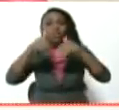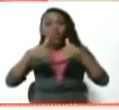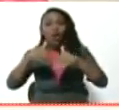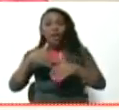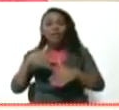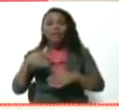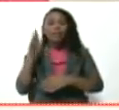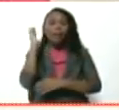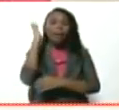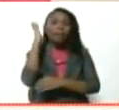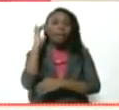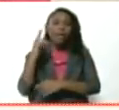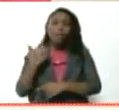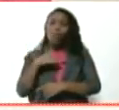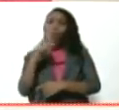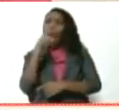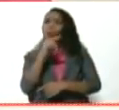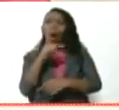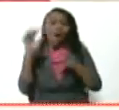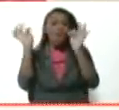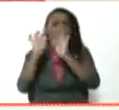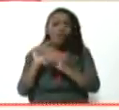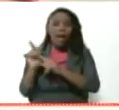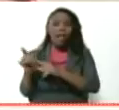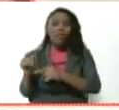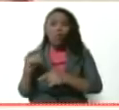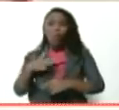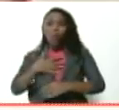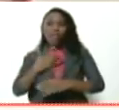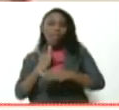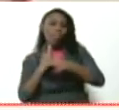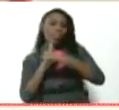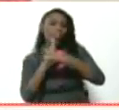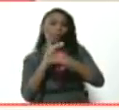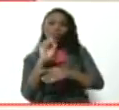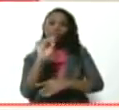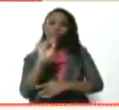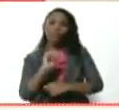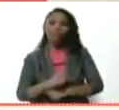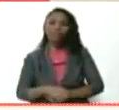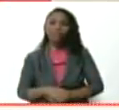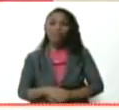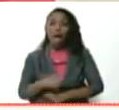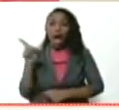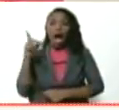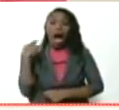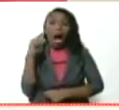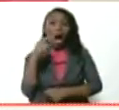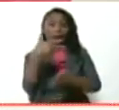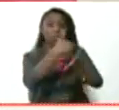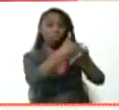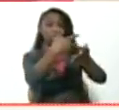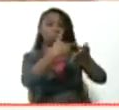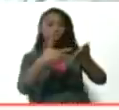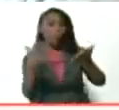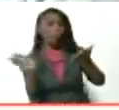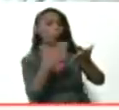parlamentarias? No hay forma que ellos puedan impedirlo. Y ellos tienen el guión